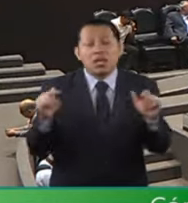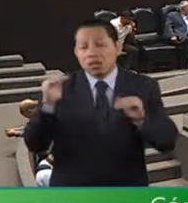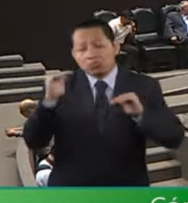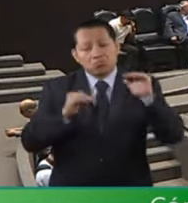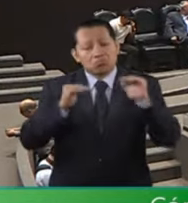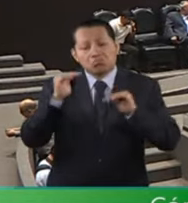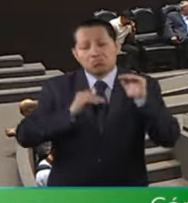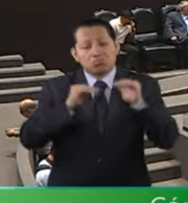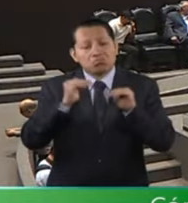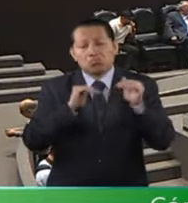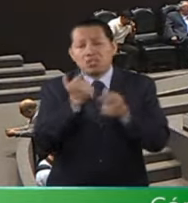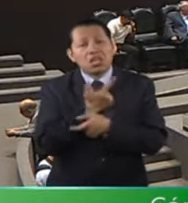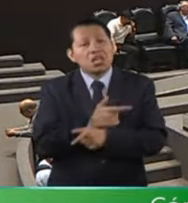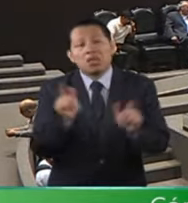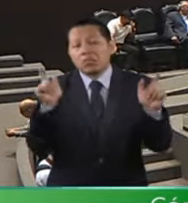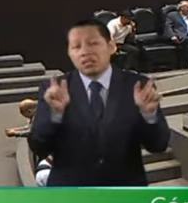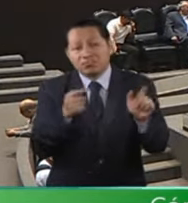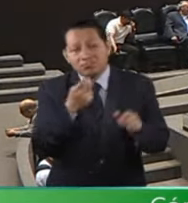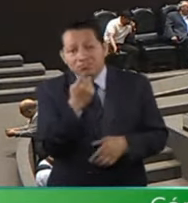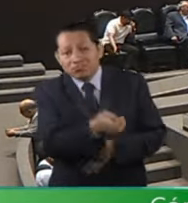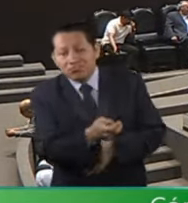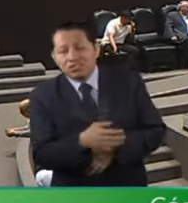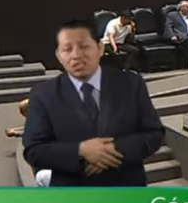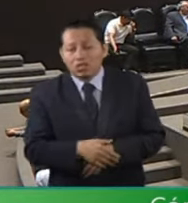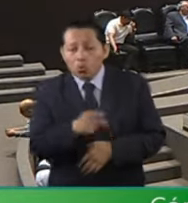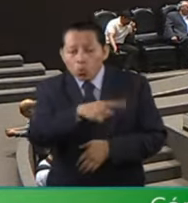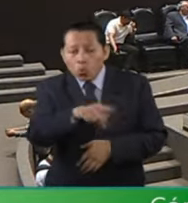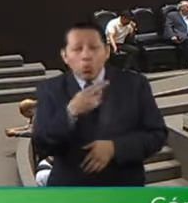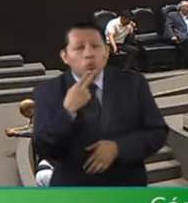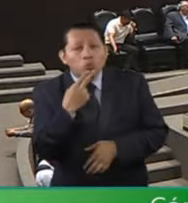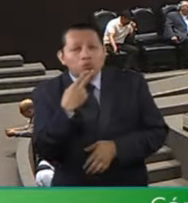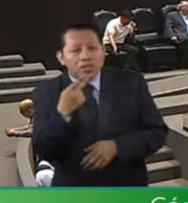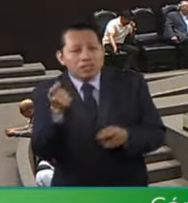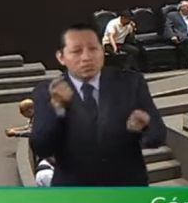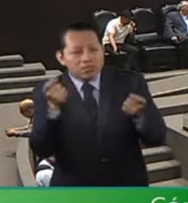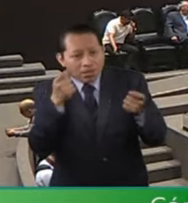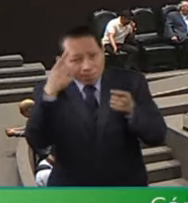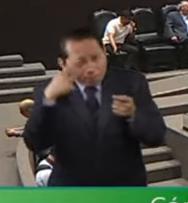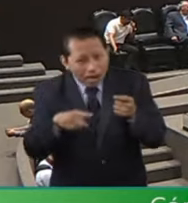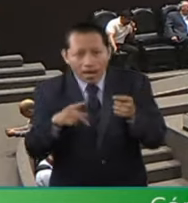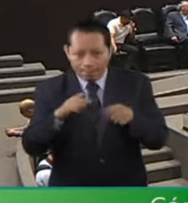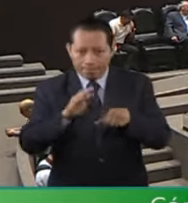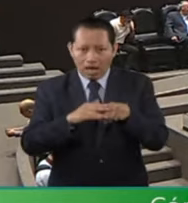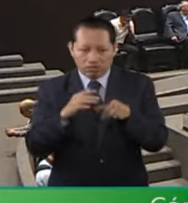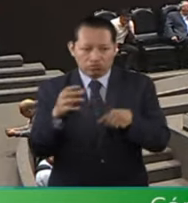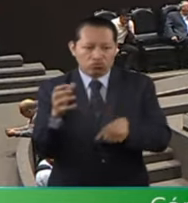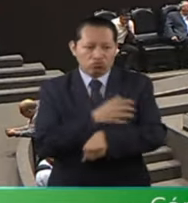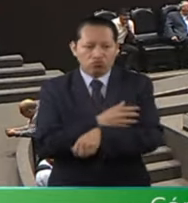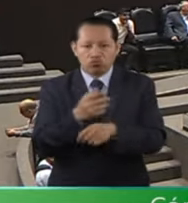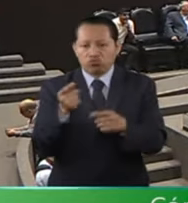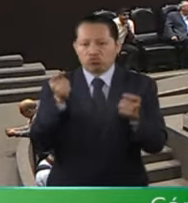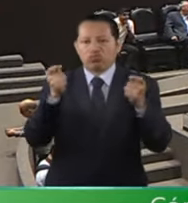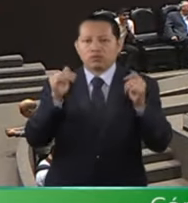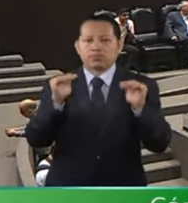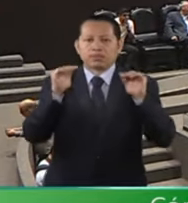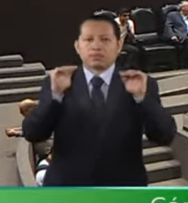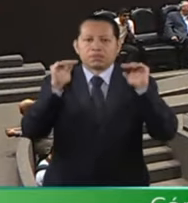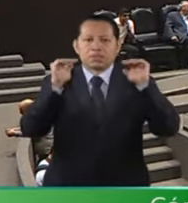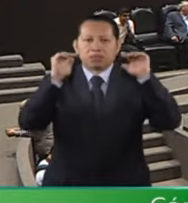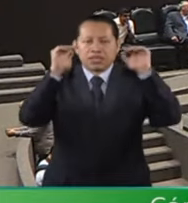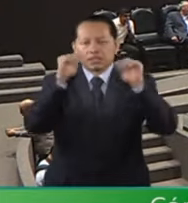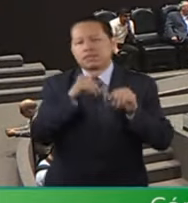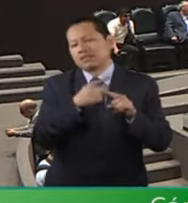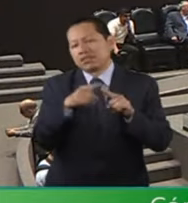y sin ninguna restricción. Están usando su poder para volverse más poderosos, para que nada ni nadie los